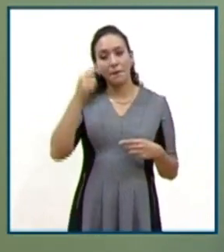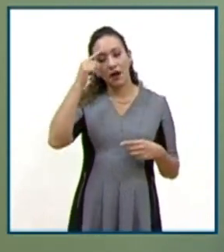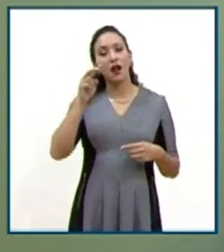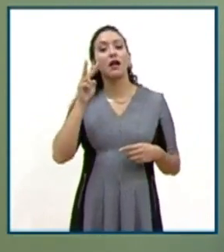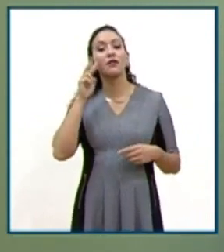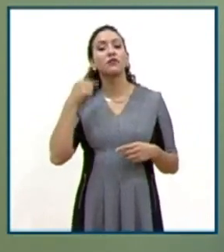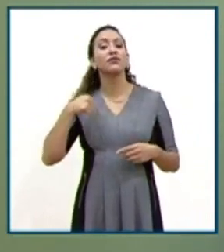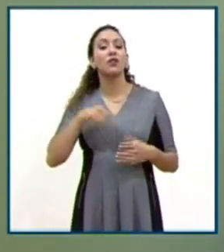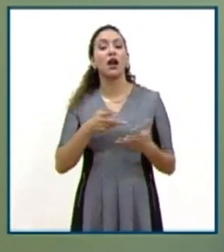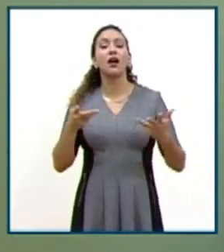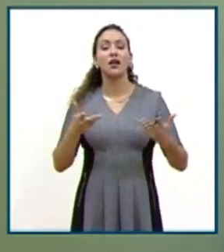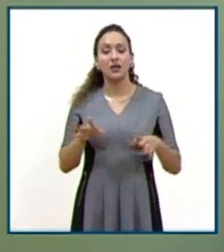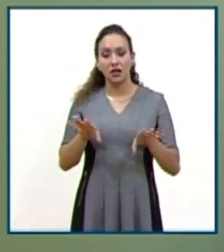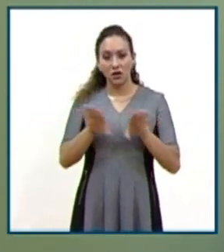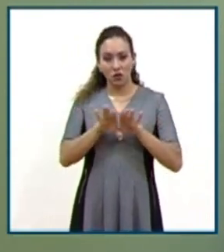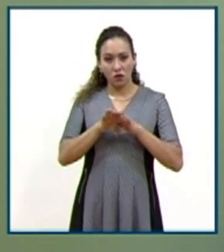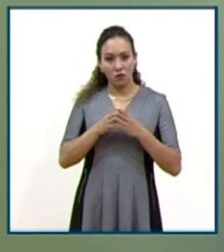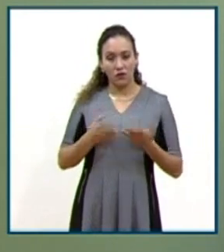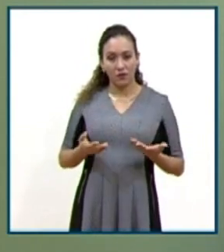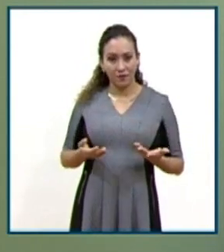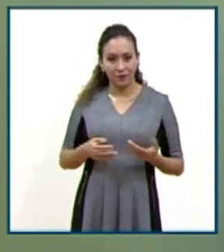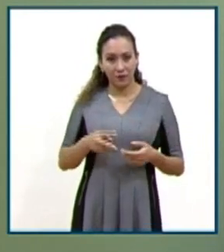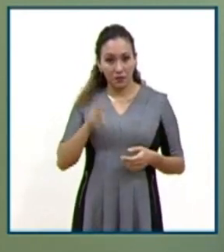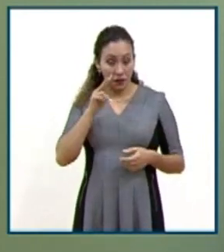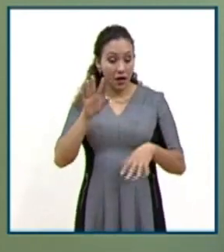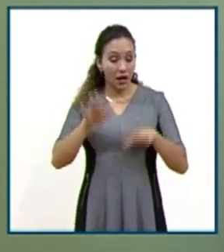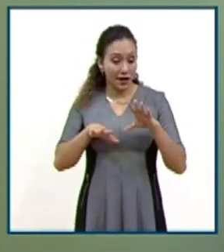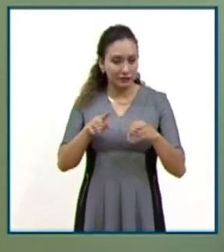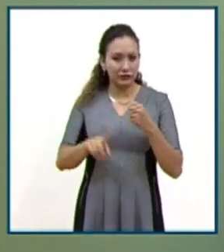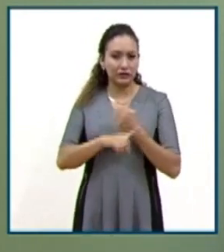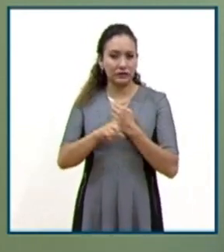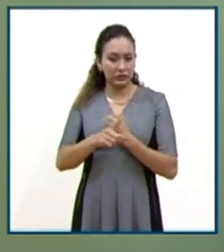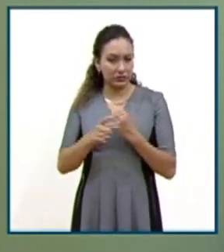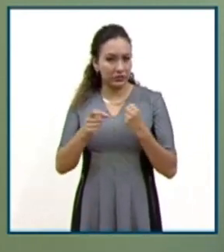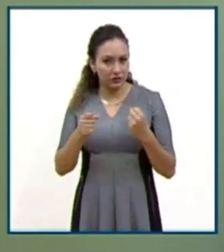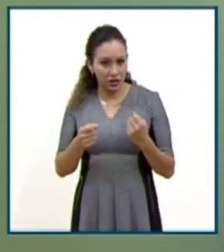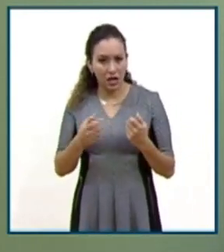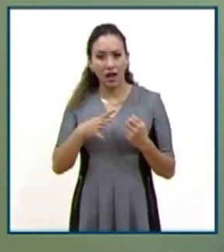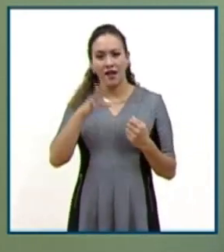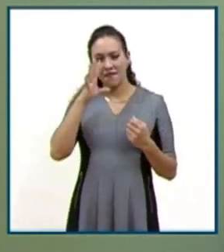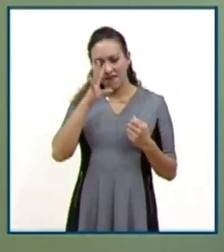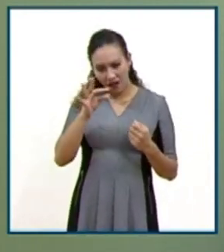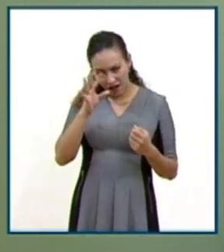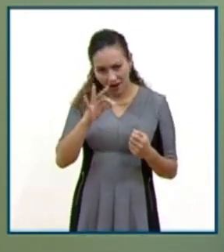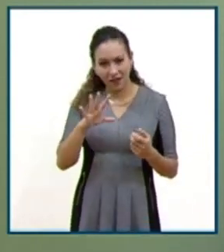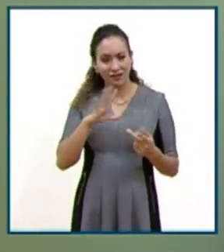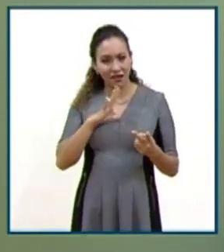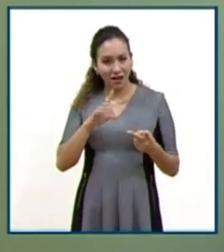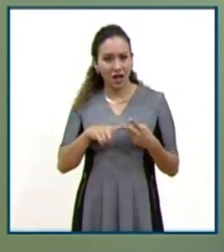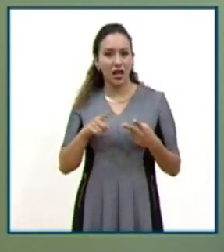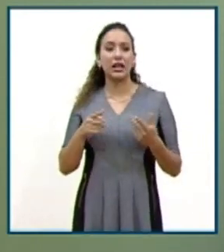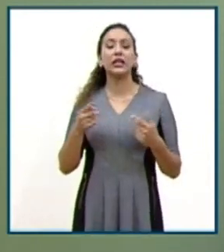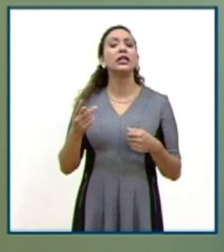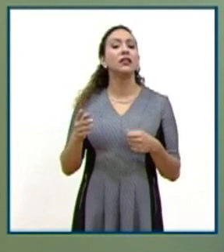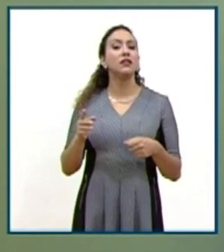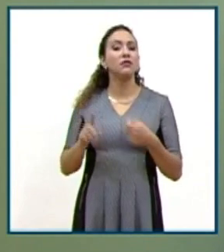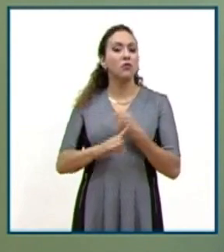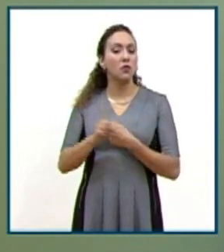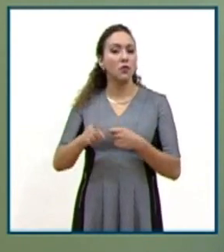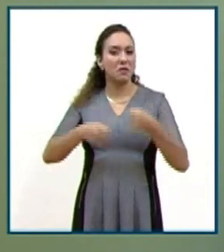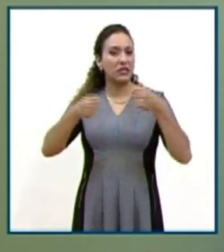enfrentar coordinadamente los retos, las fallas y las omisiones que persisten en nuestro país en materia